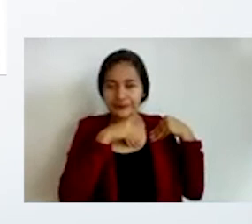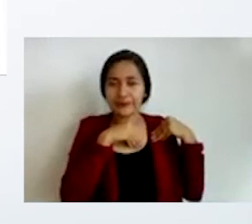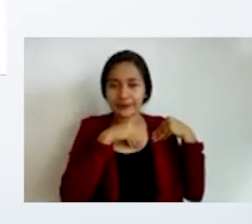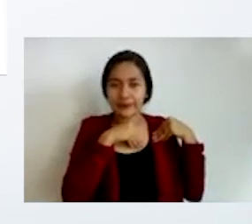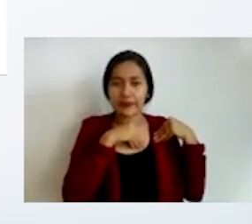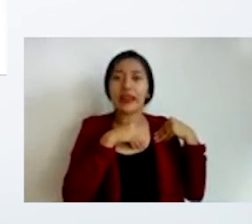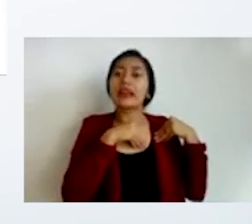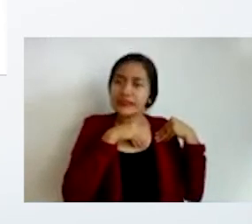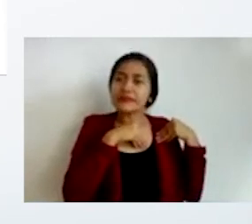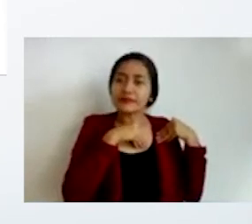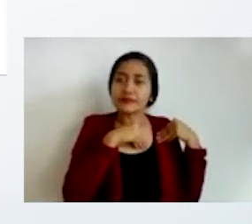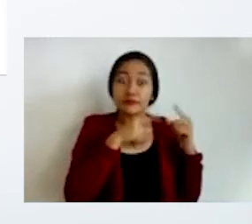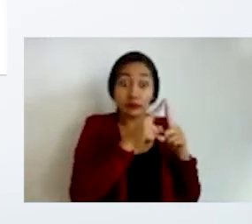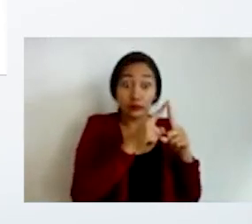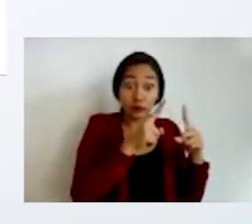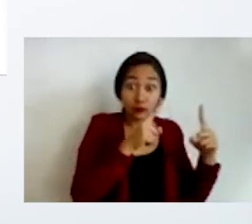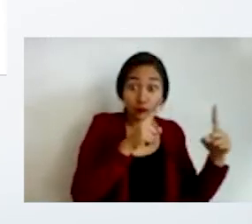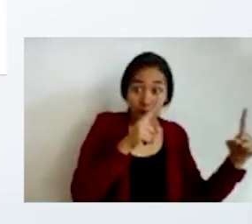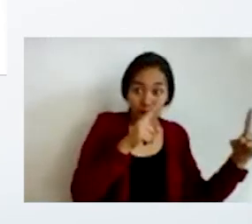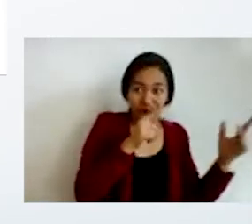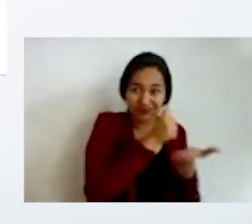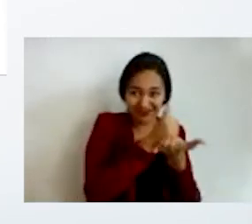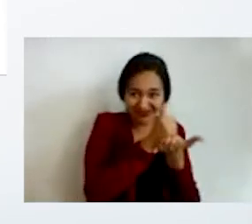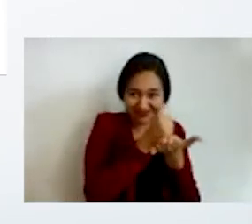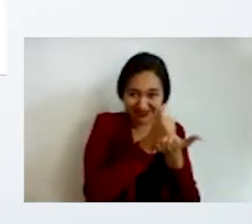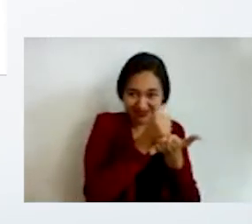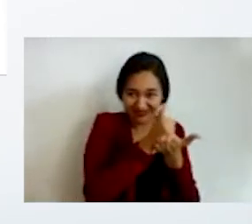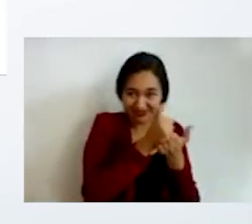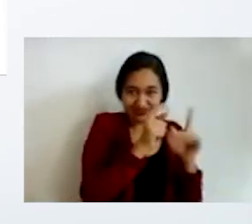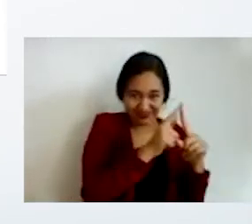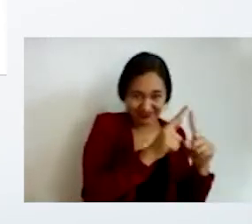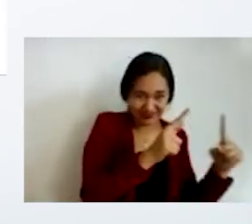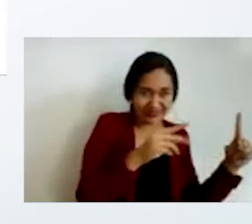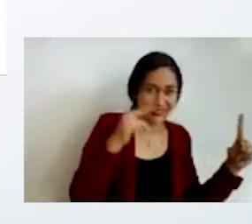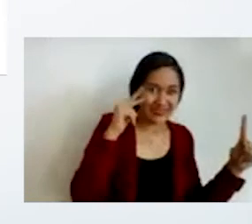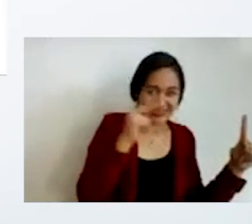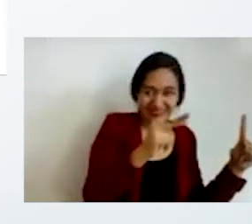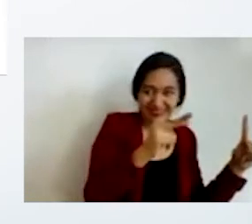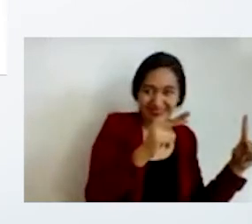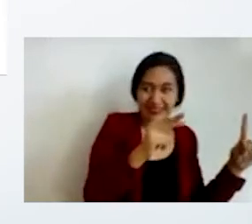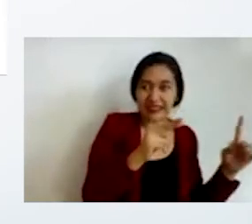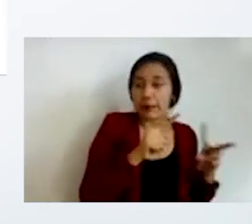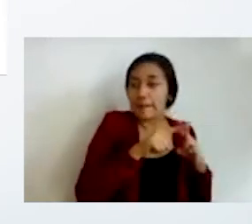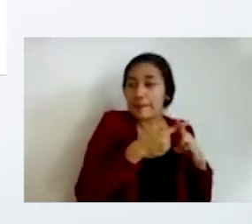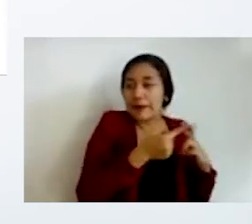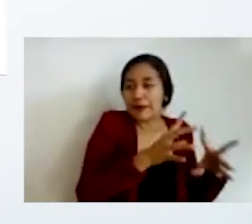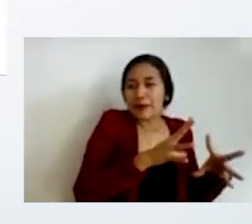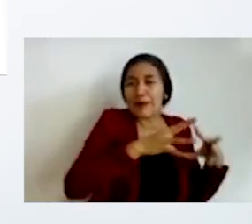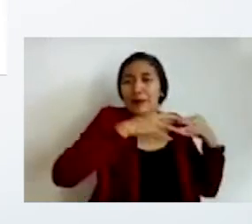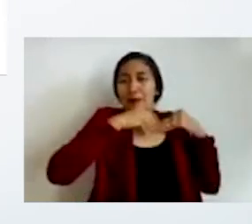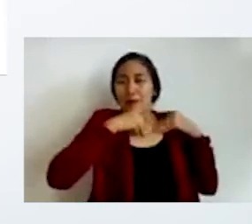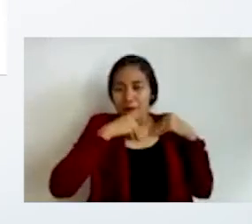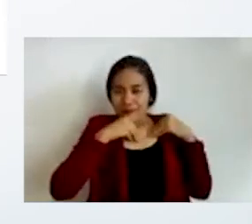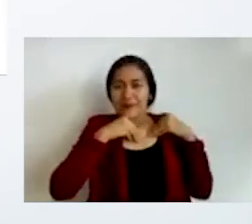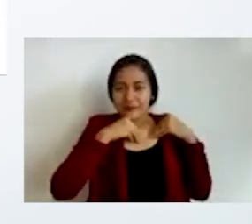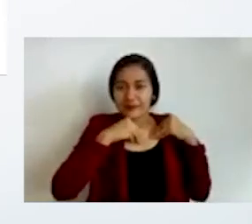empieza la barra color rosa que vemos más abajo. Y la distancia entre la rosa y la amarilla es la